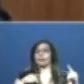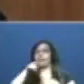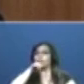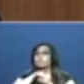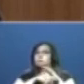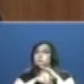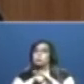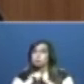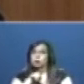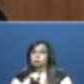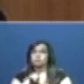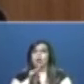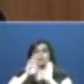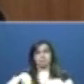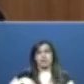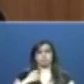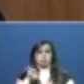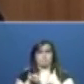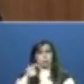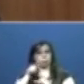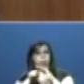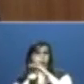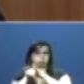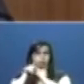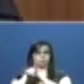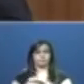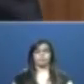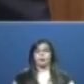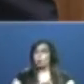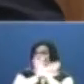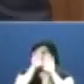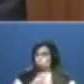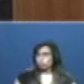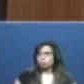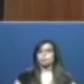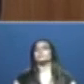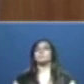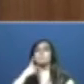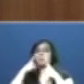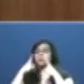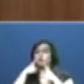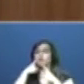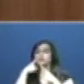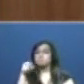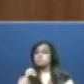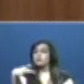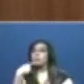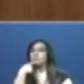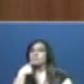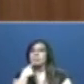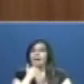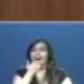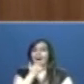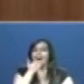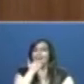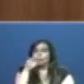embargo favorable a lo largo del mismo Y por último todas las previsiones anticipan ya un cierto grado de